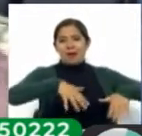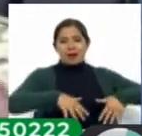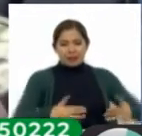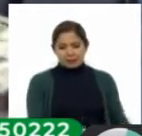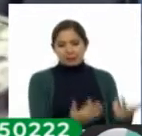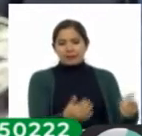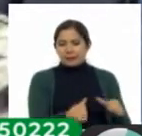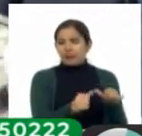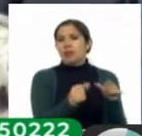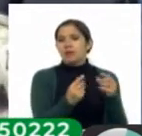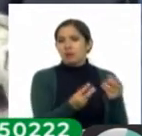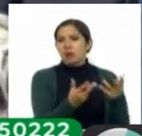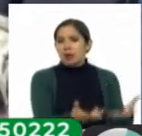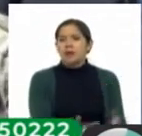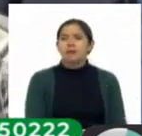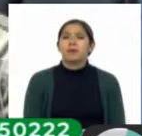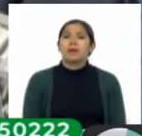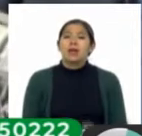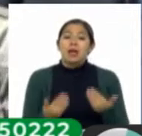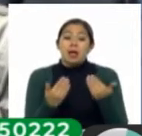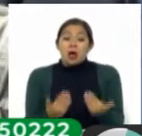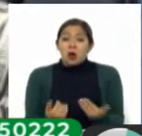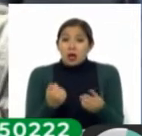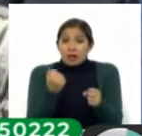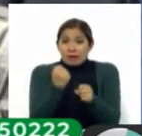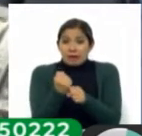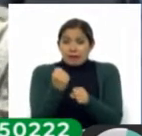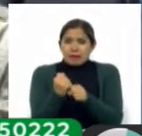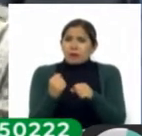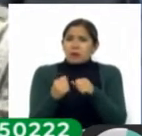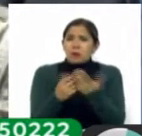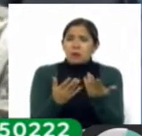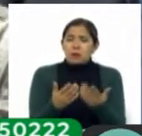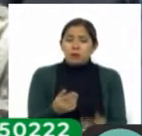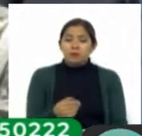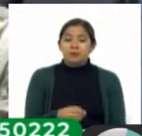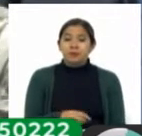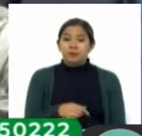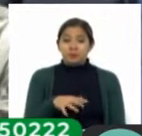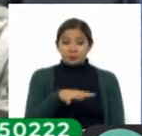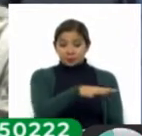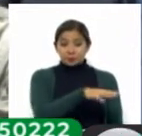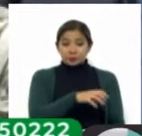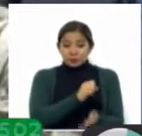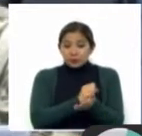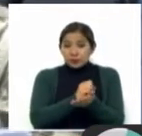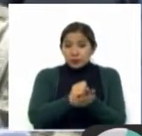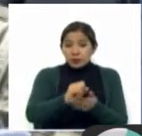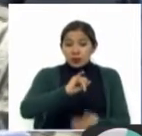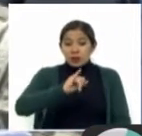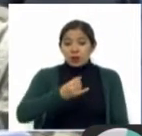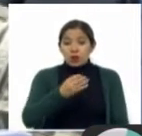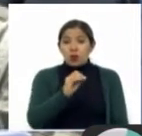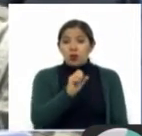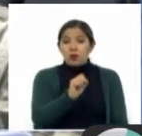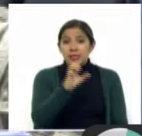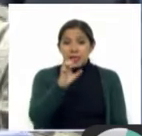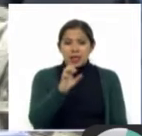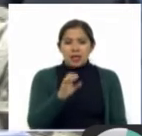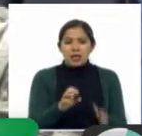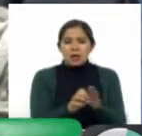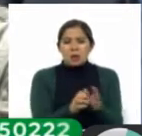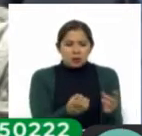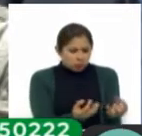operaciones actuales que estamos realizando en San José de Chiquitos estamos liquidando brasas, es decir,